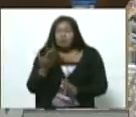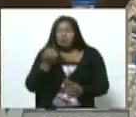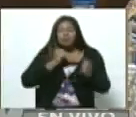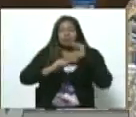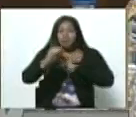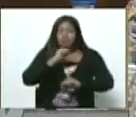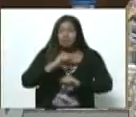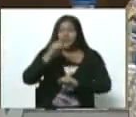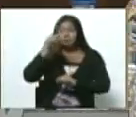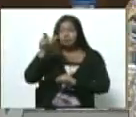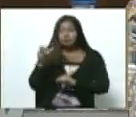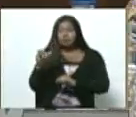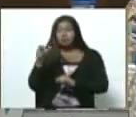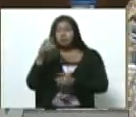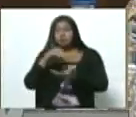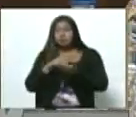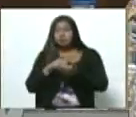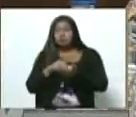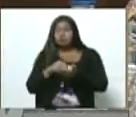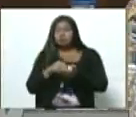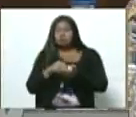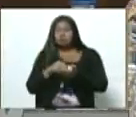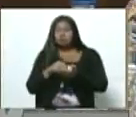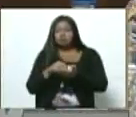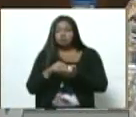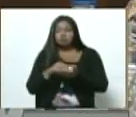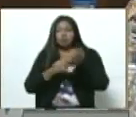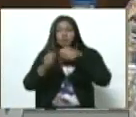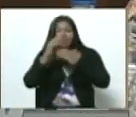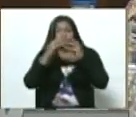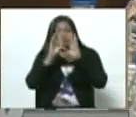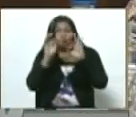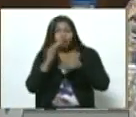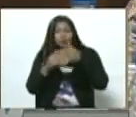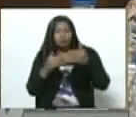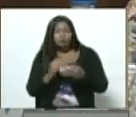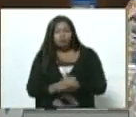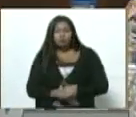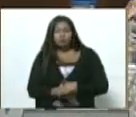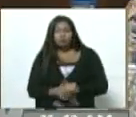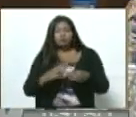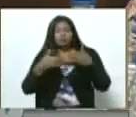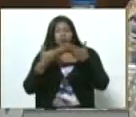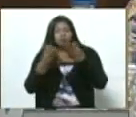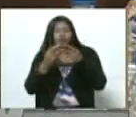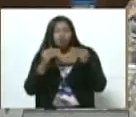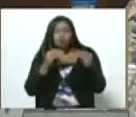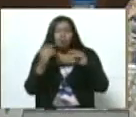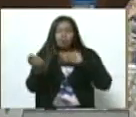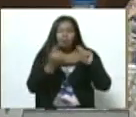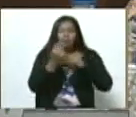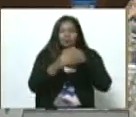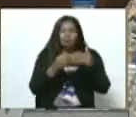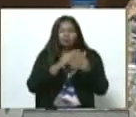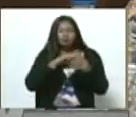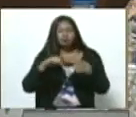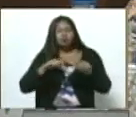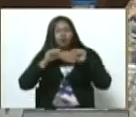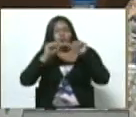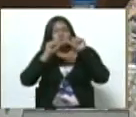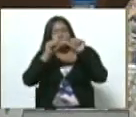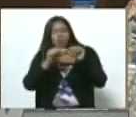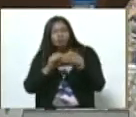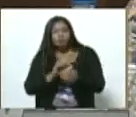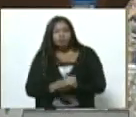defender los postulados, defender su postulación, es decir, se ha dado todo este debate que ya hemos avanzado, se